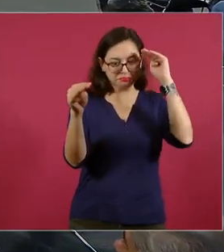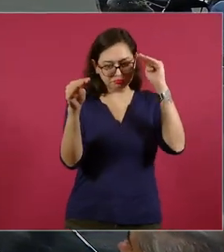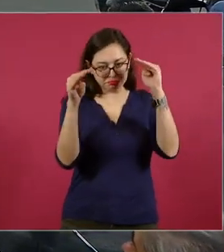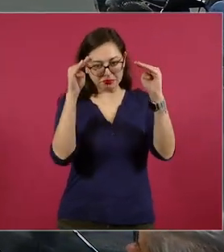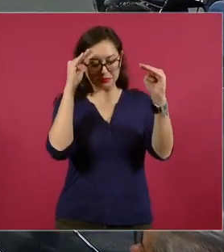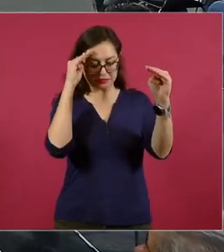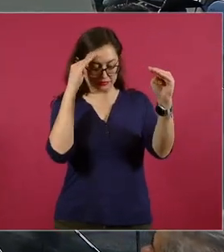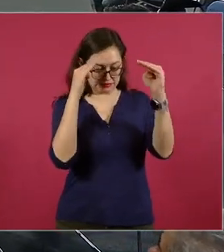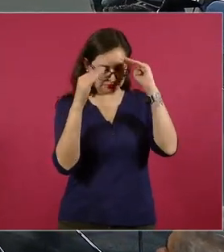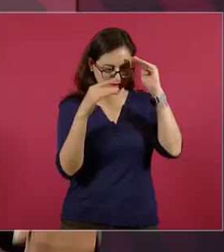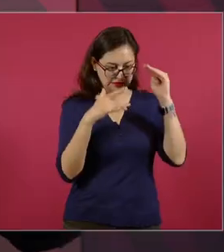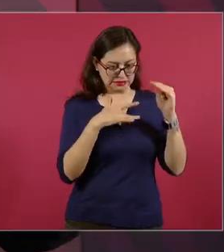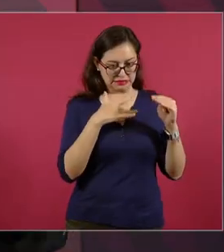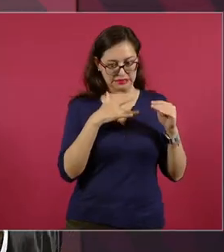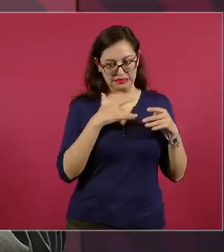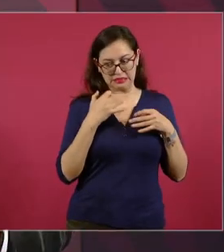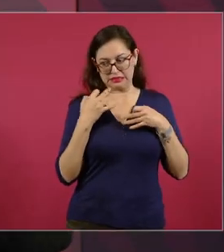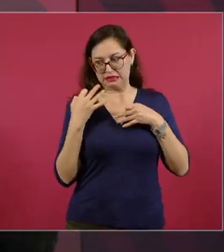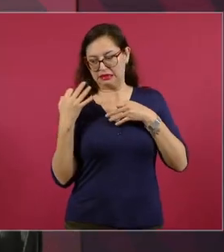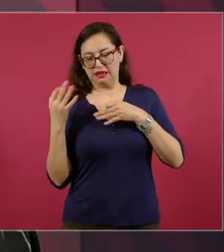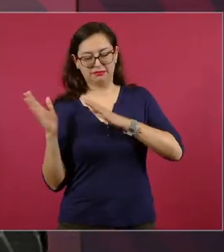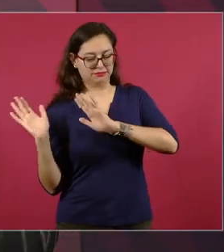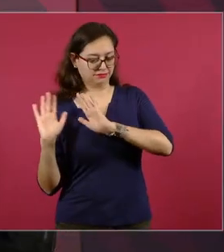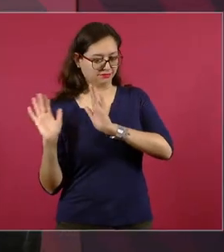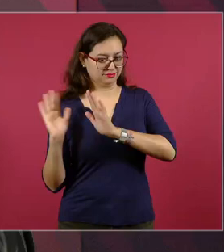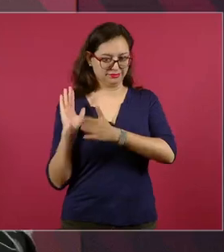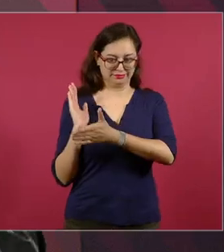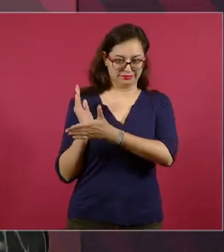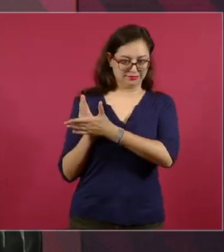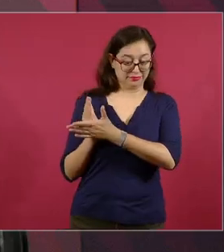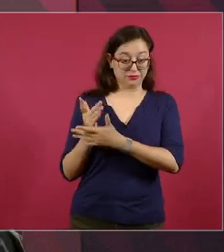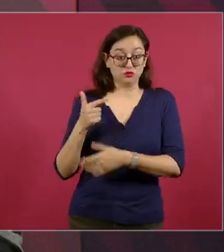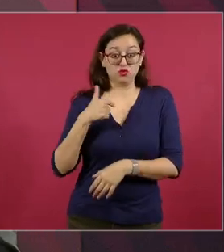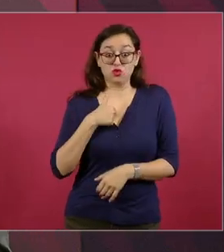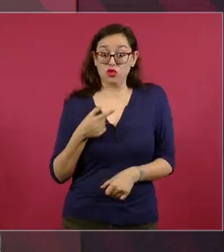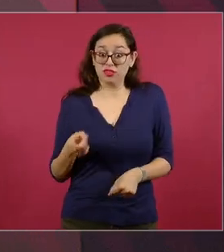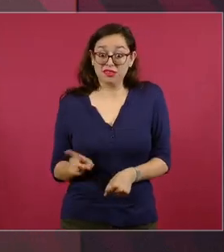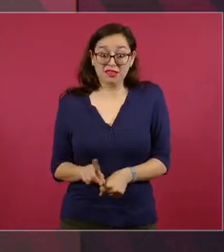por el trabajo diario